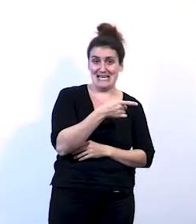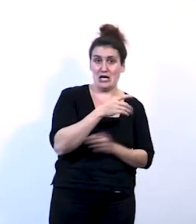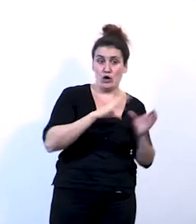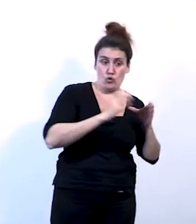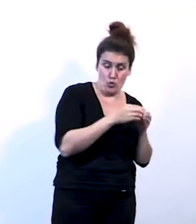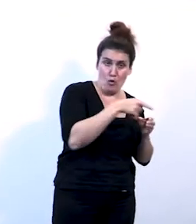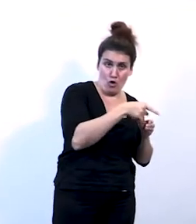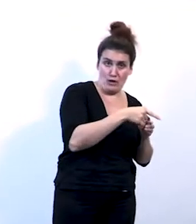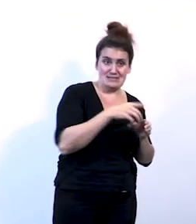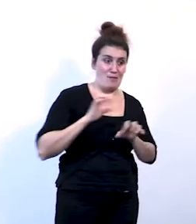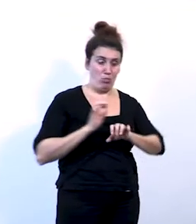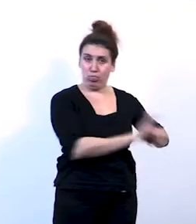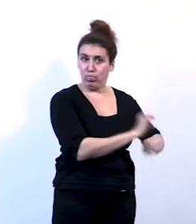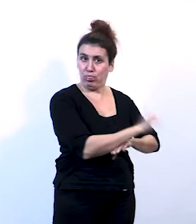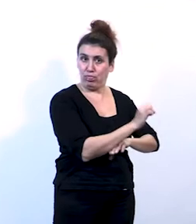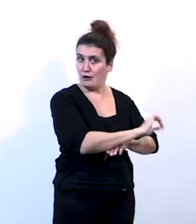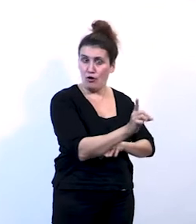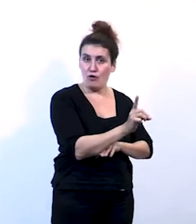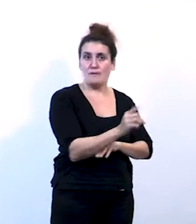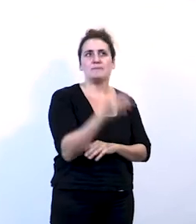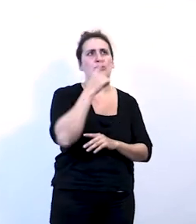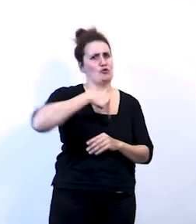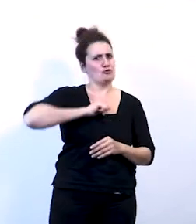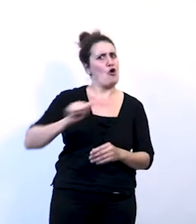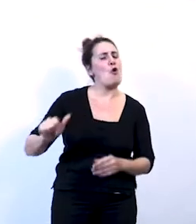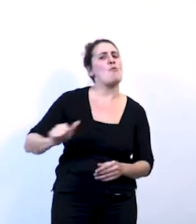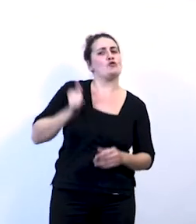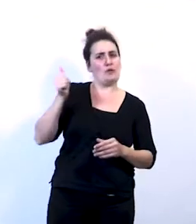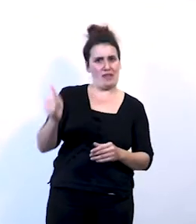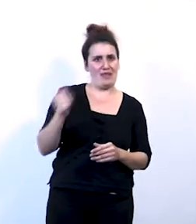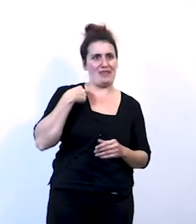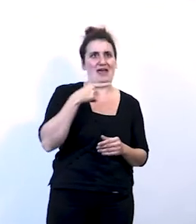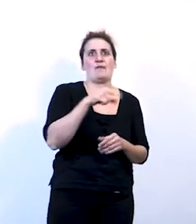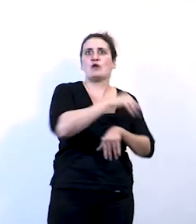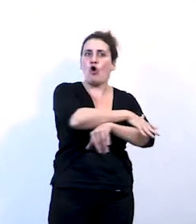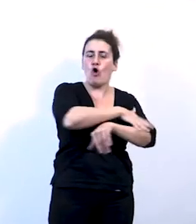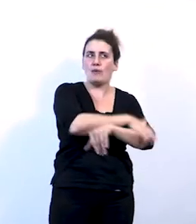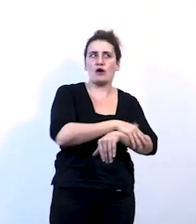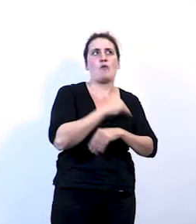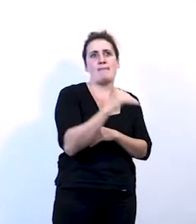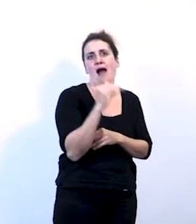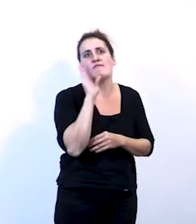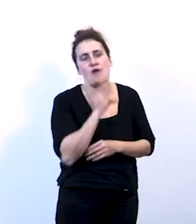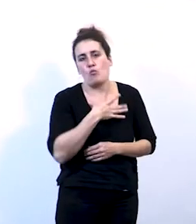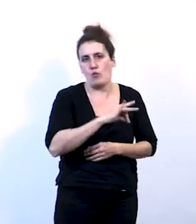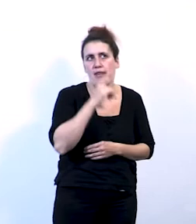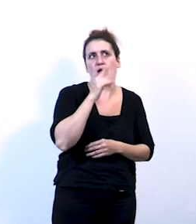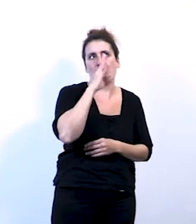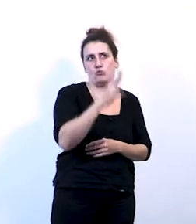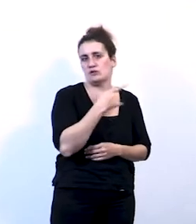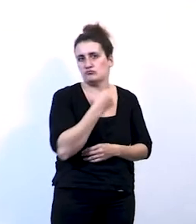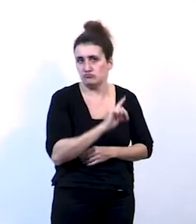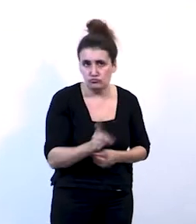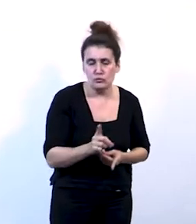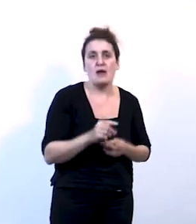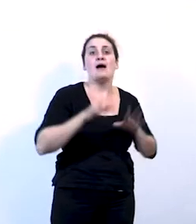si no se hubiera hecho ese boicot, hubiéramos tenido la oportunidad de tener un gobierno malo, feo, que no me gusta por 4 años, y volver